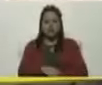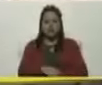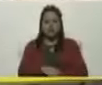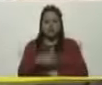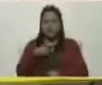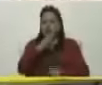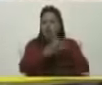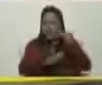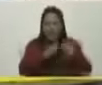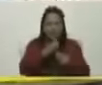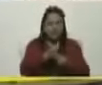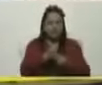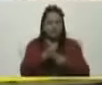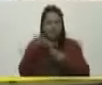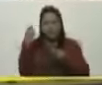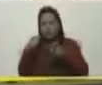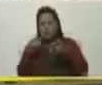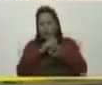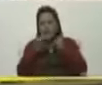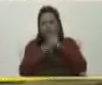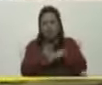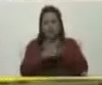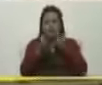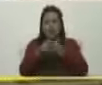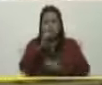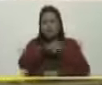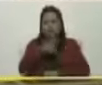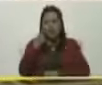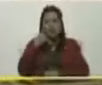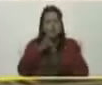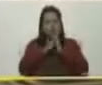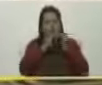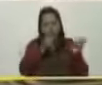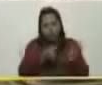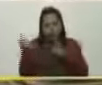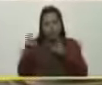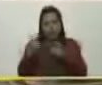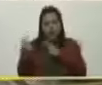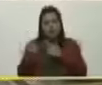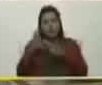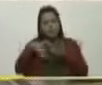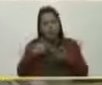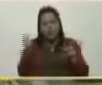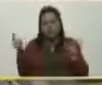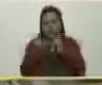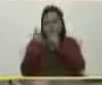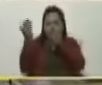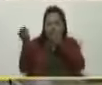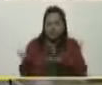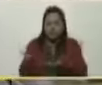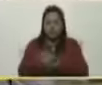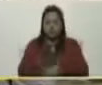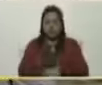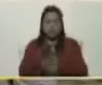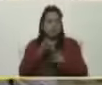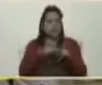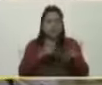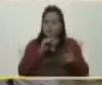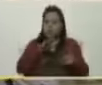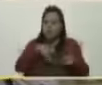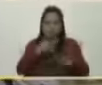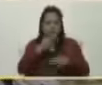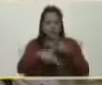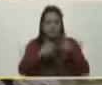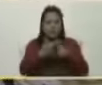deshecho en cantidades de personas que he enviado como mensajeras para conversar con usted. Bueno, y no se dio nunca